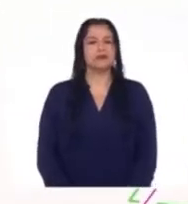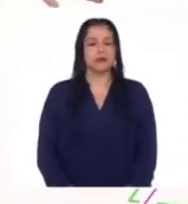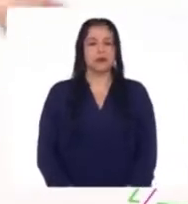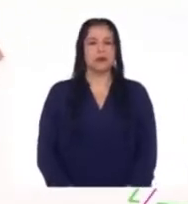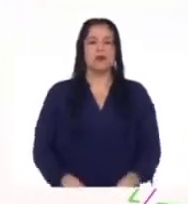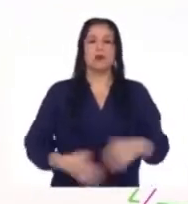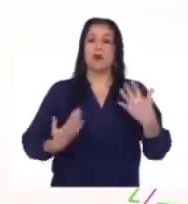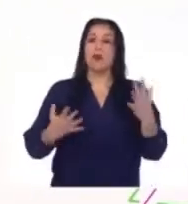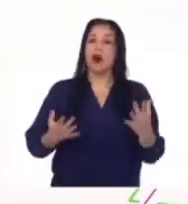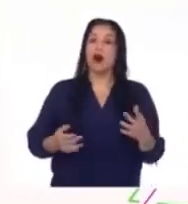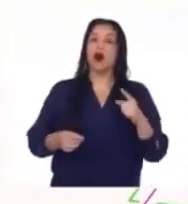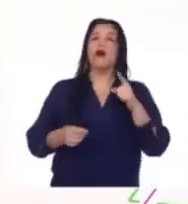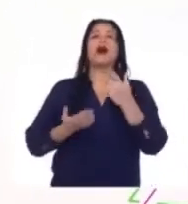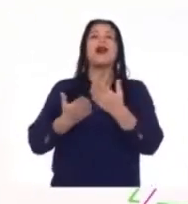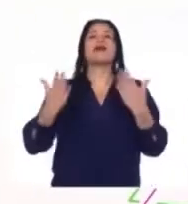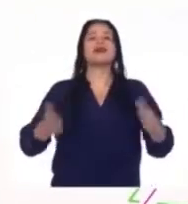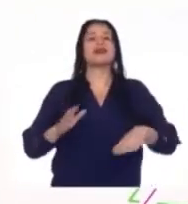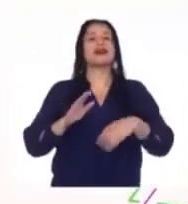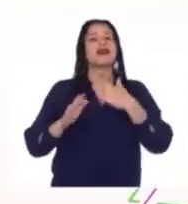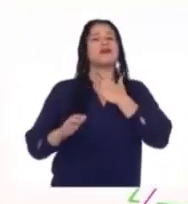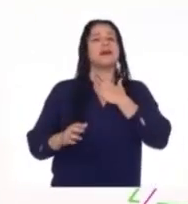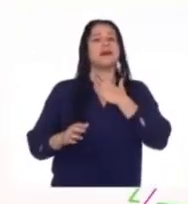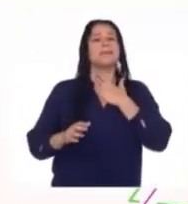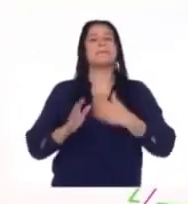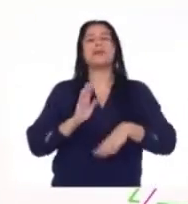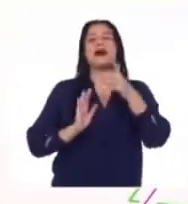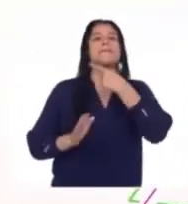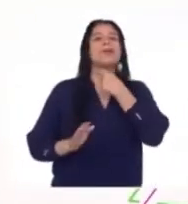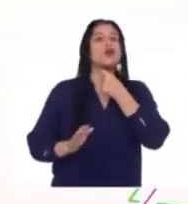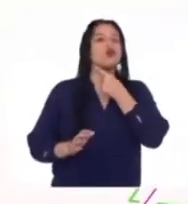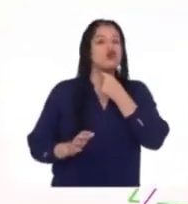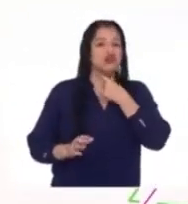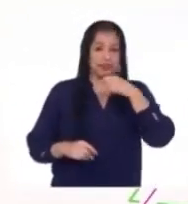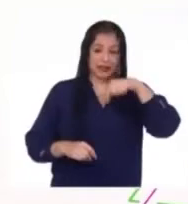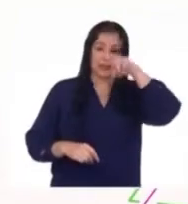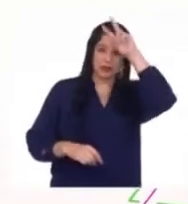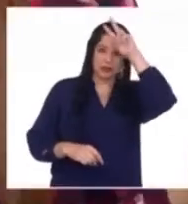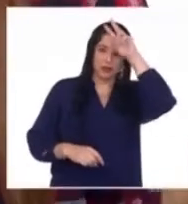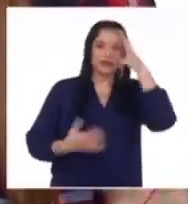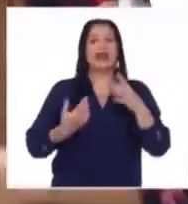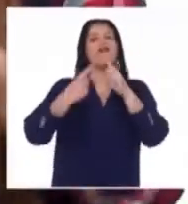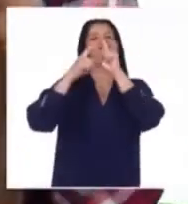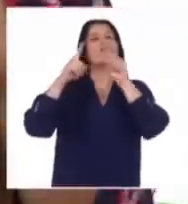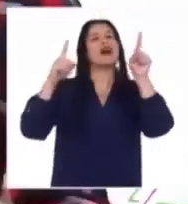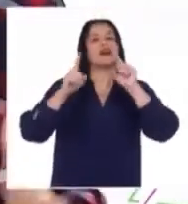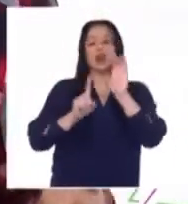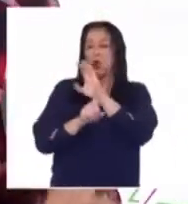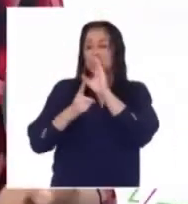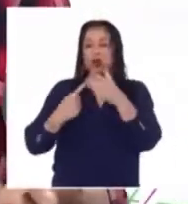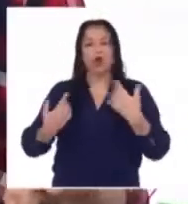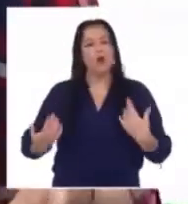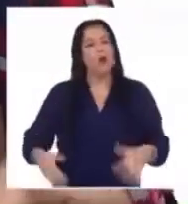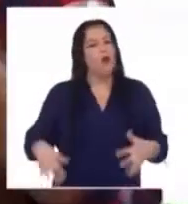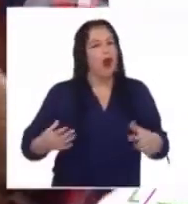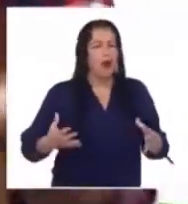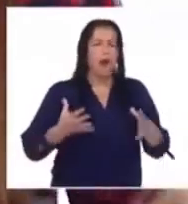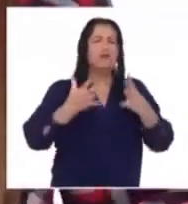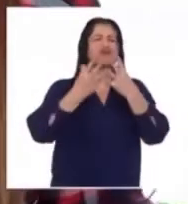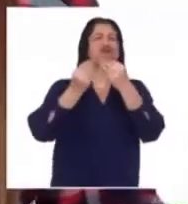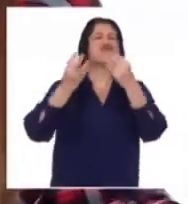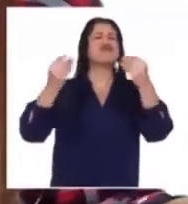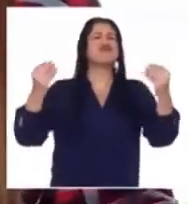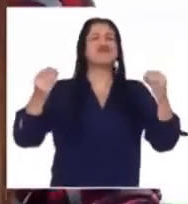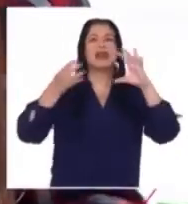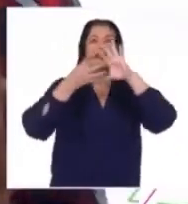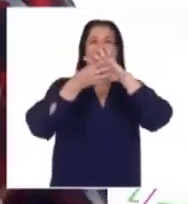Una de las cosas que más me gusta de mi país es su diversidad cultural. Es que hay tantas historias hermosas que viven